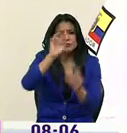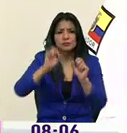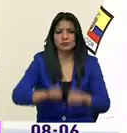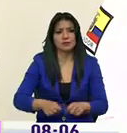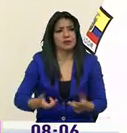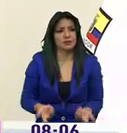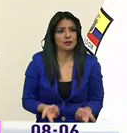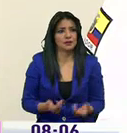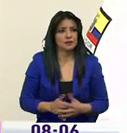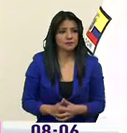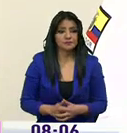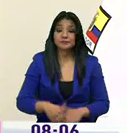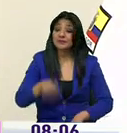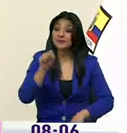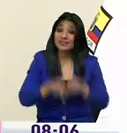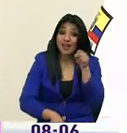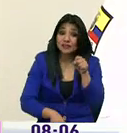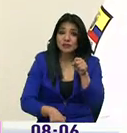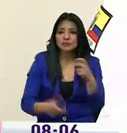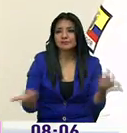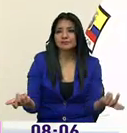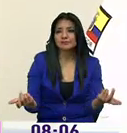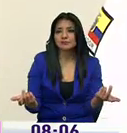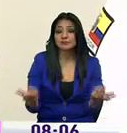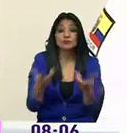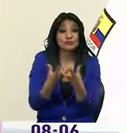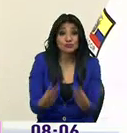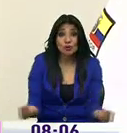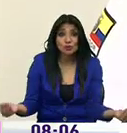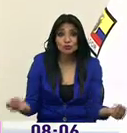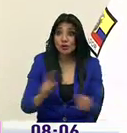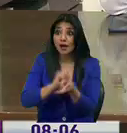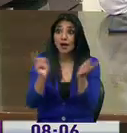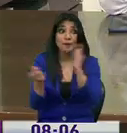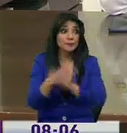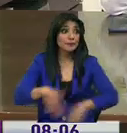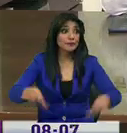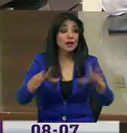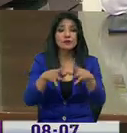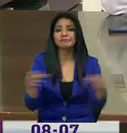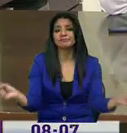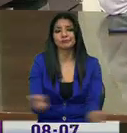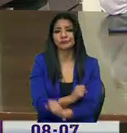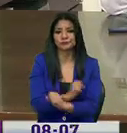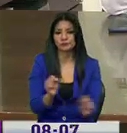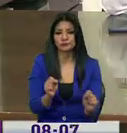realmente el daño que se ocasiona a este tipo de incendios puede ser irreversible. Informó Patricia.